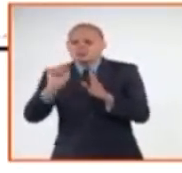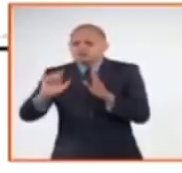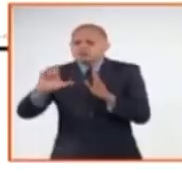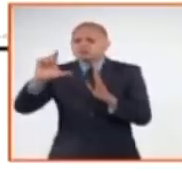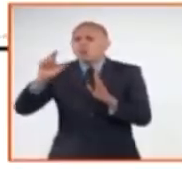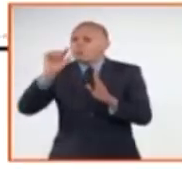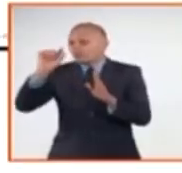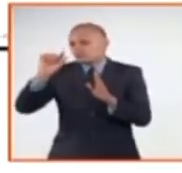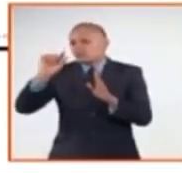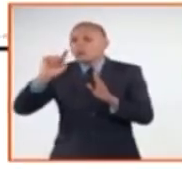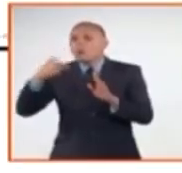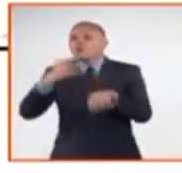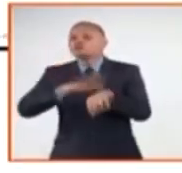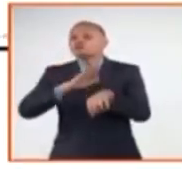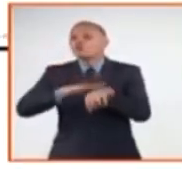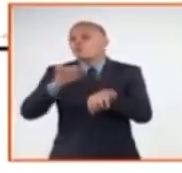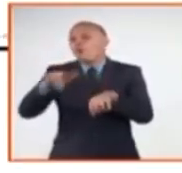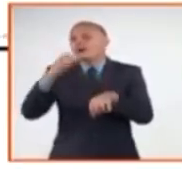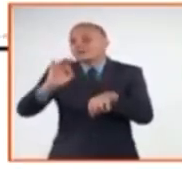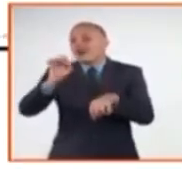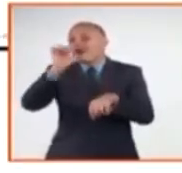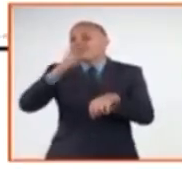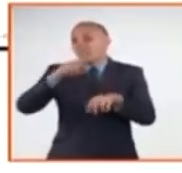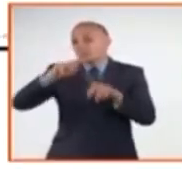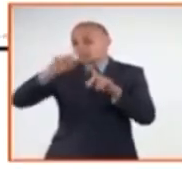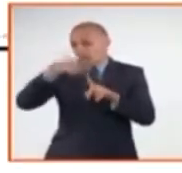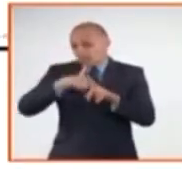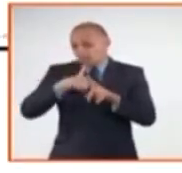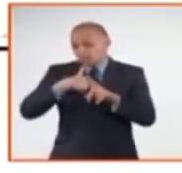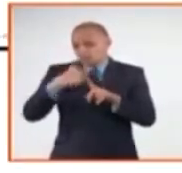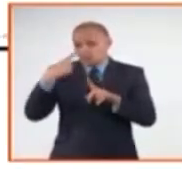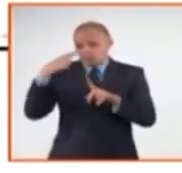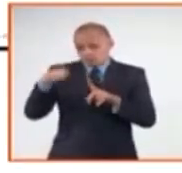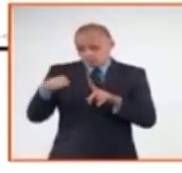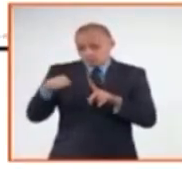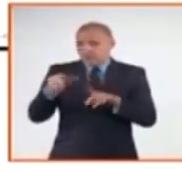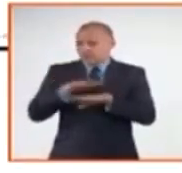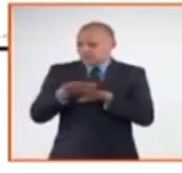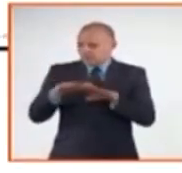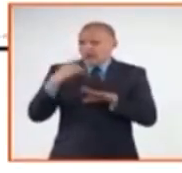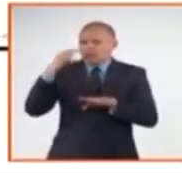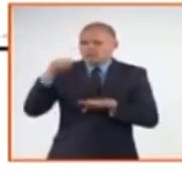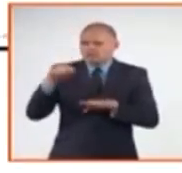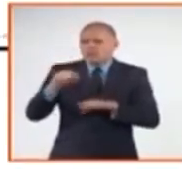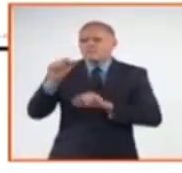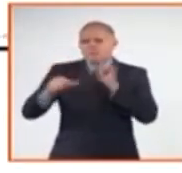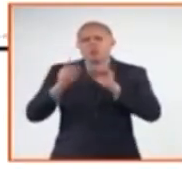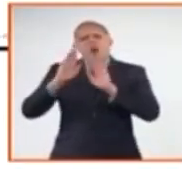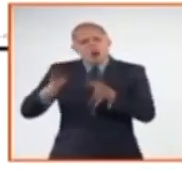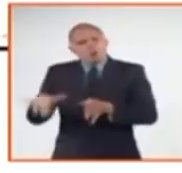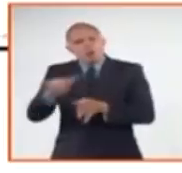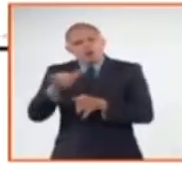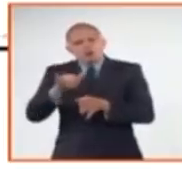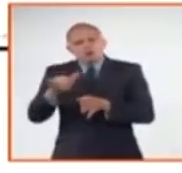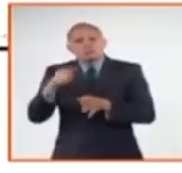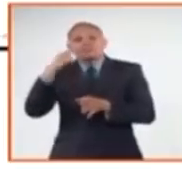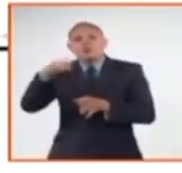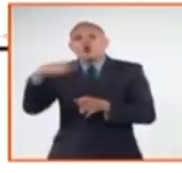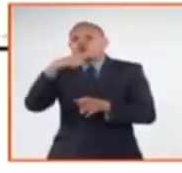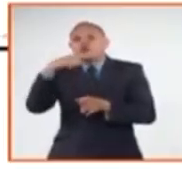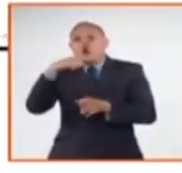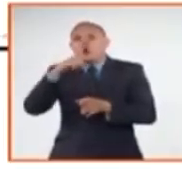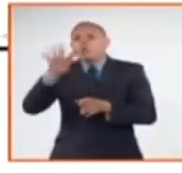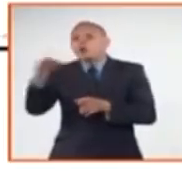poco la tendencia incrementarse pero mucho menor que la habana significativamente y significativamente con respecto de países